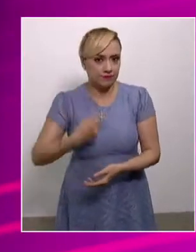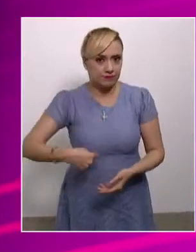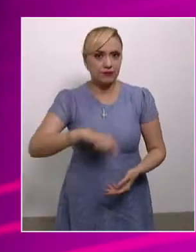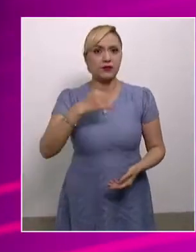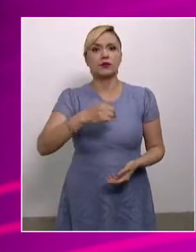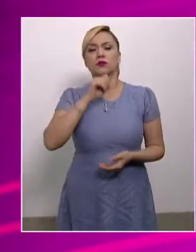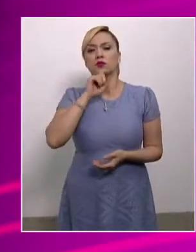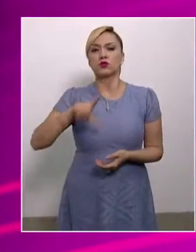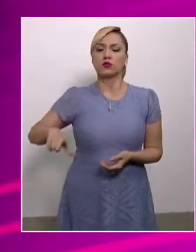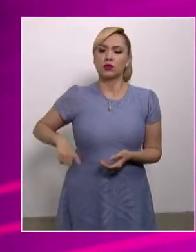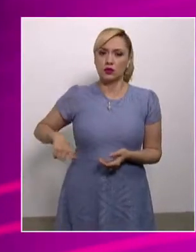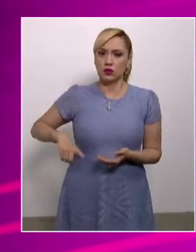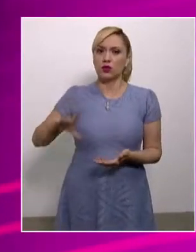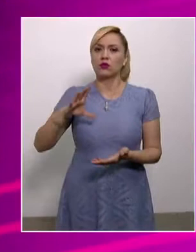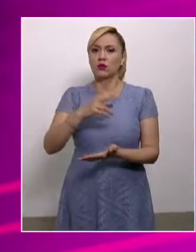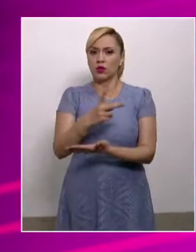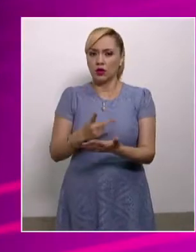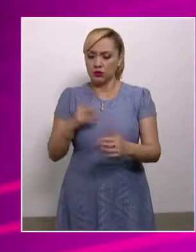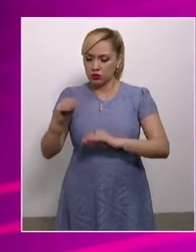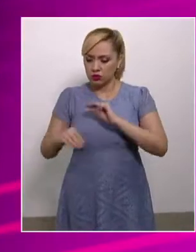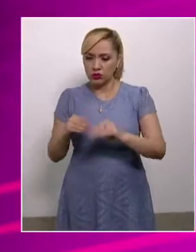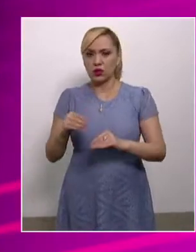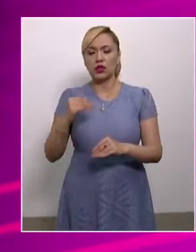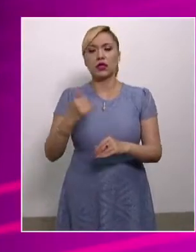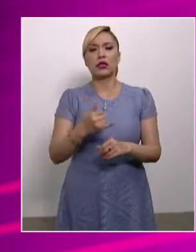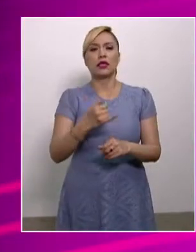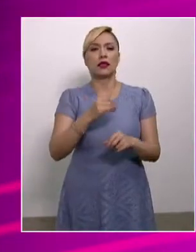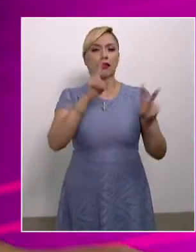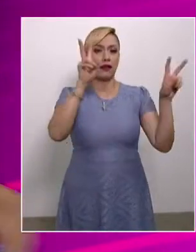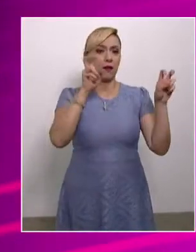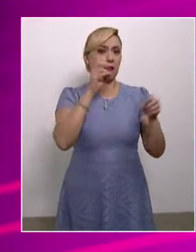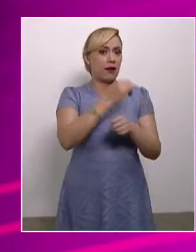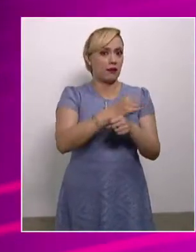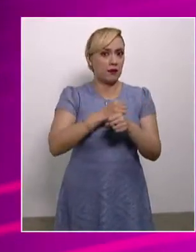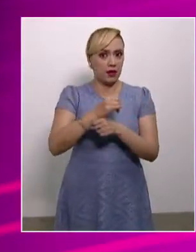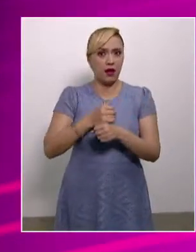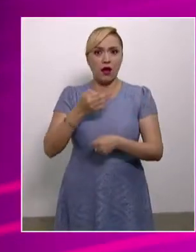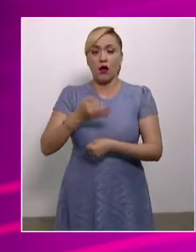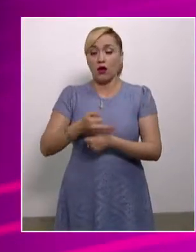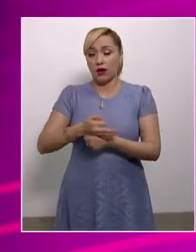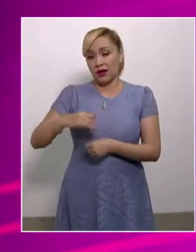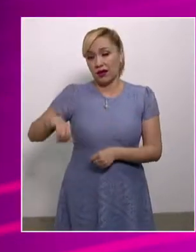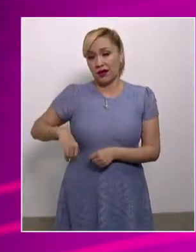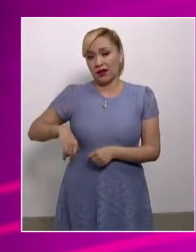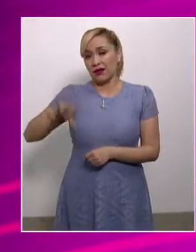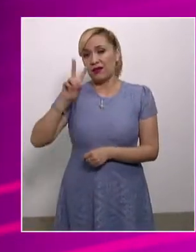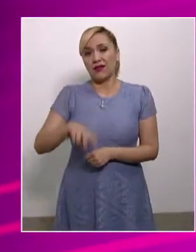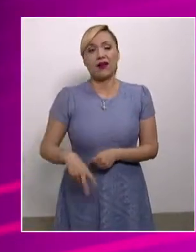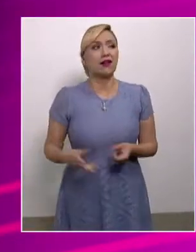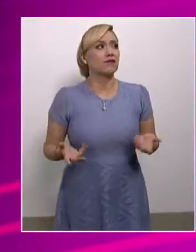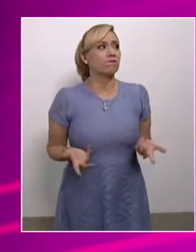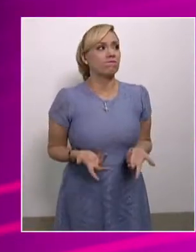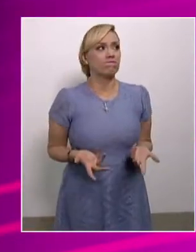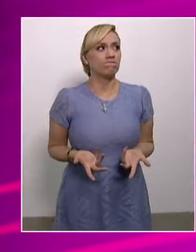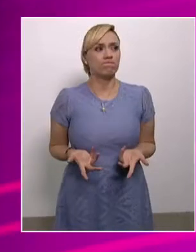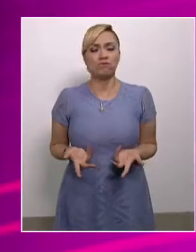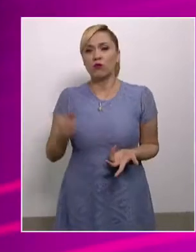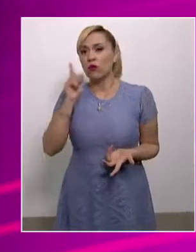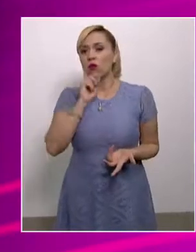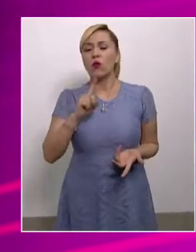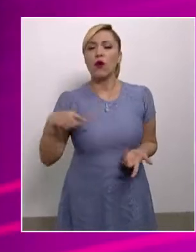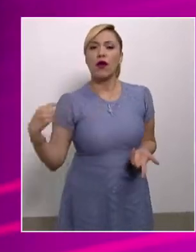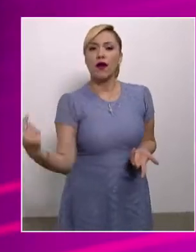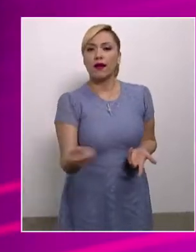pública y temas de investigación. Lo que a nosotros nos interesa es que las